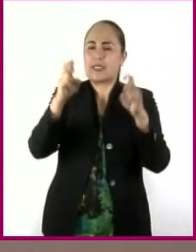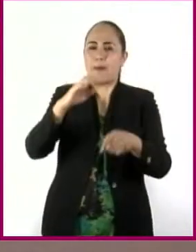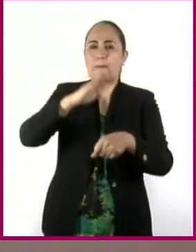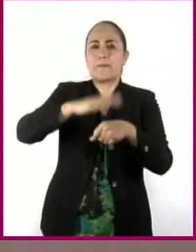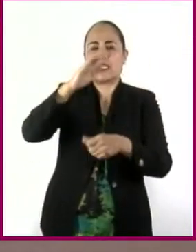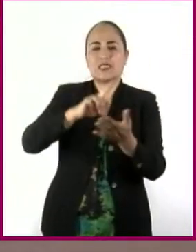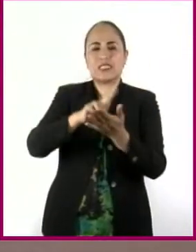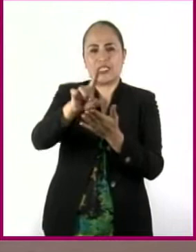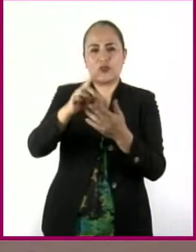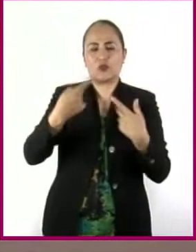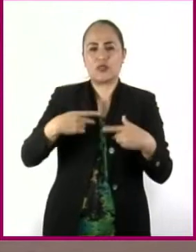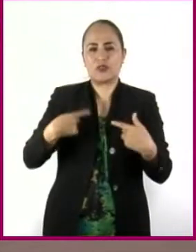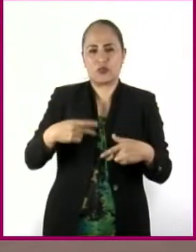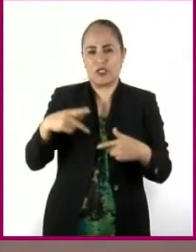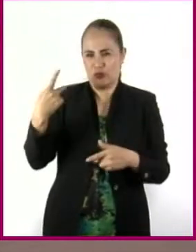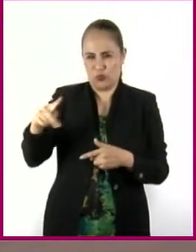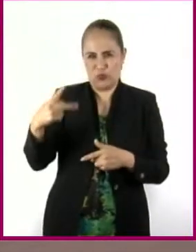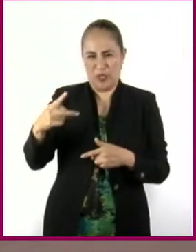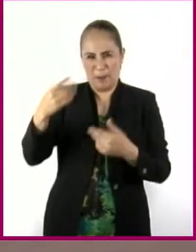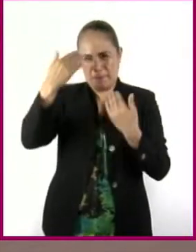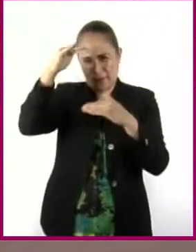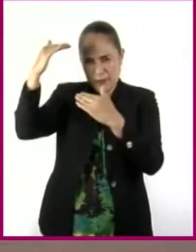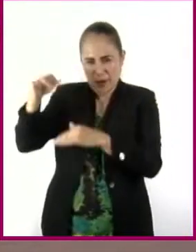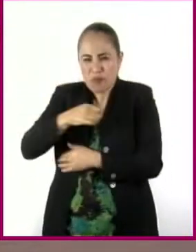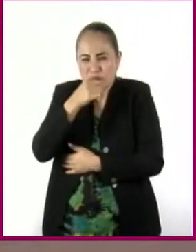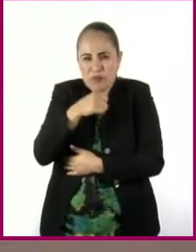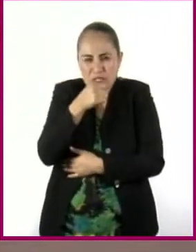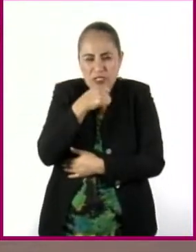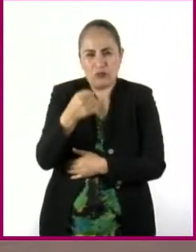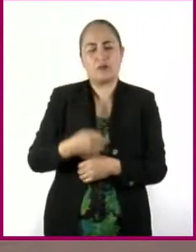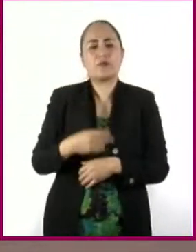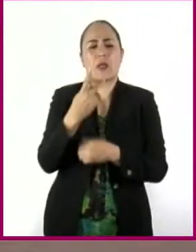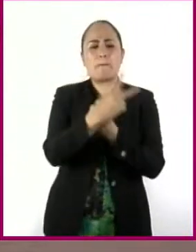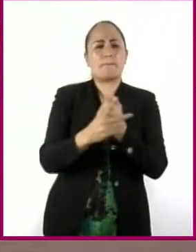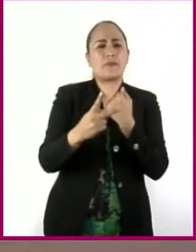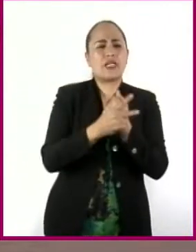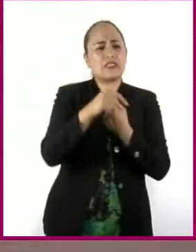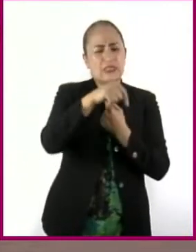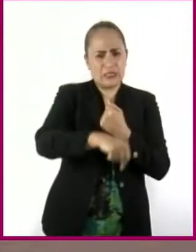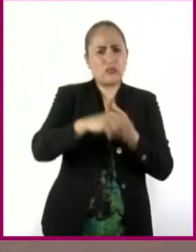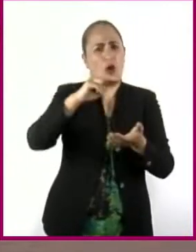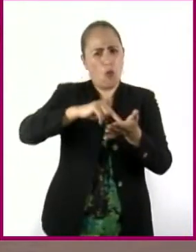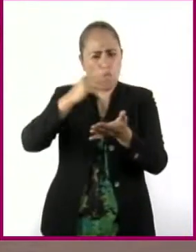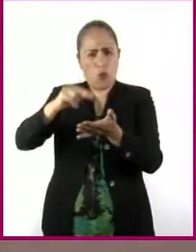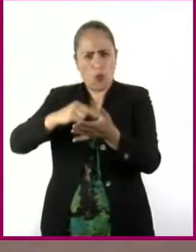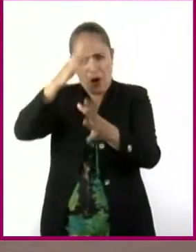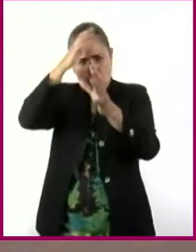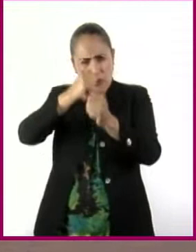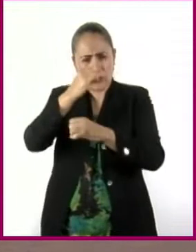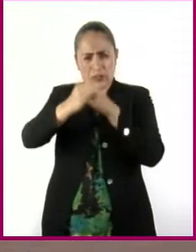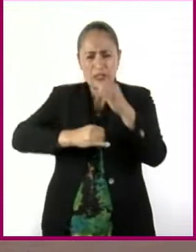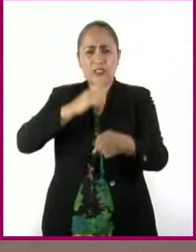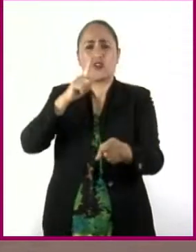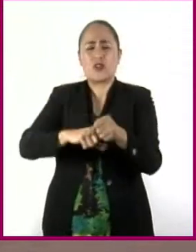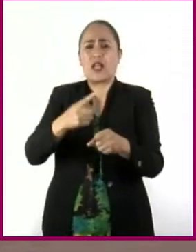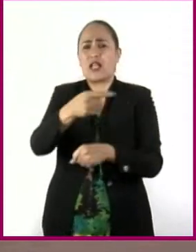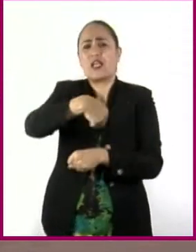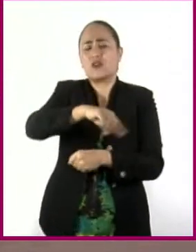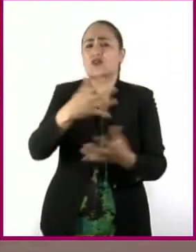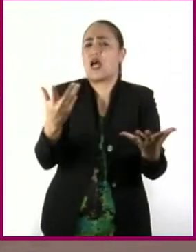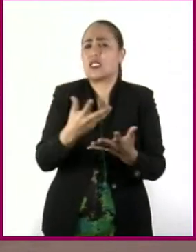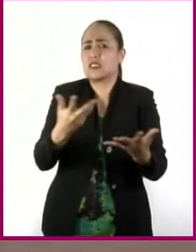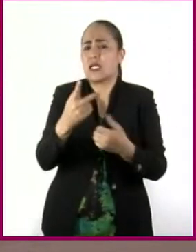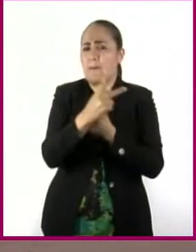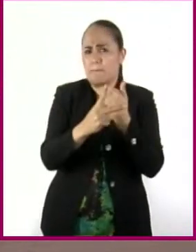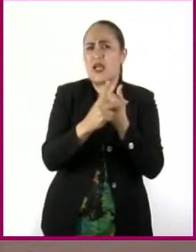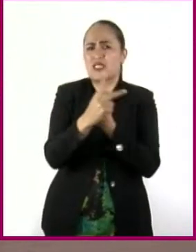derechos de las personas mayores. Por ejemplo, ¿qué deben hacer los países que firmaron esos acuerdos internacionales? ¿Cómo ven? Pues está